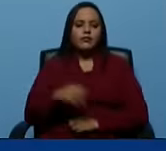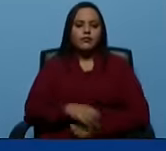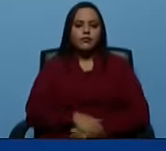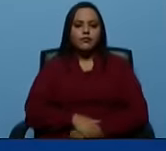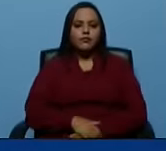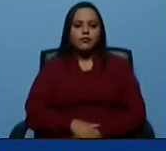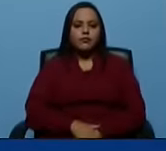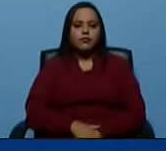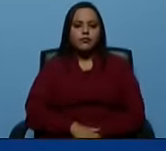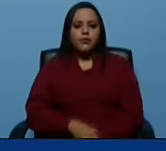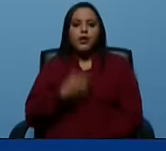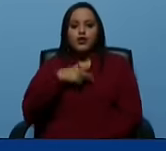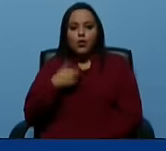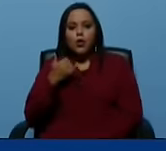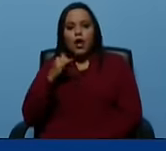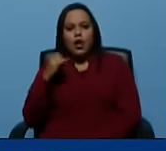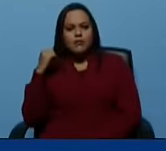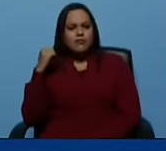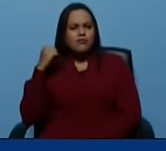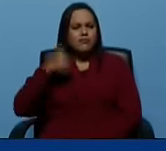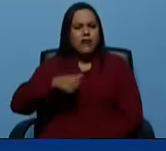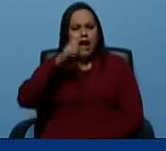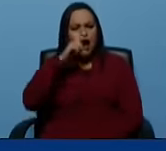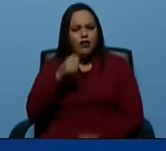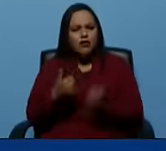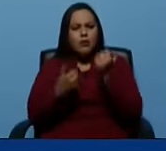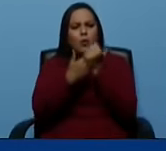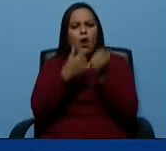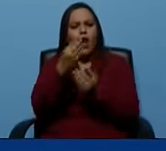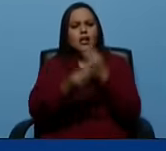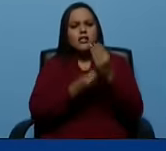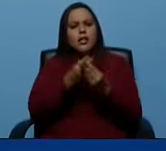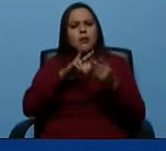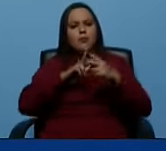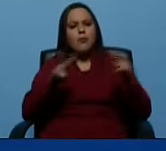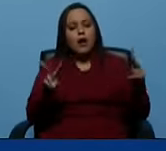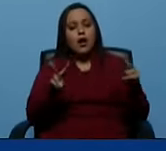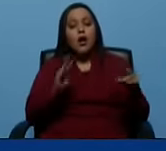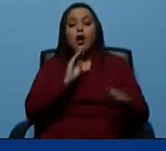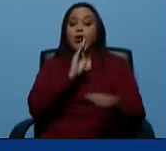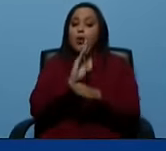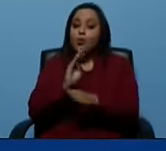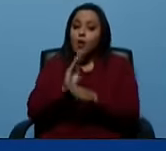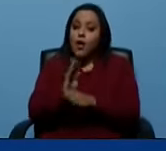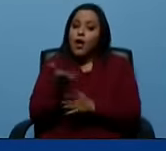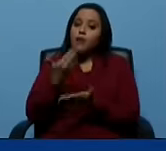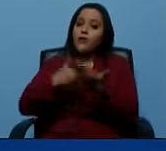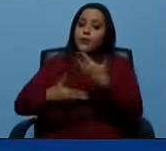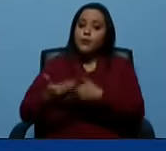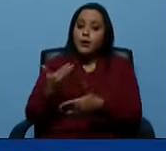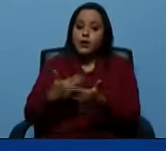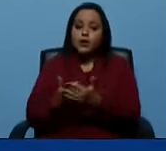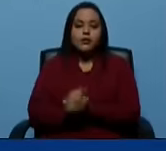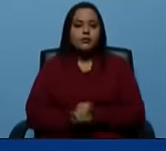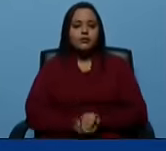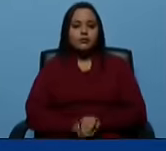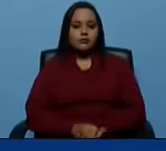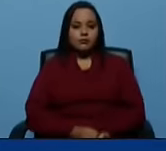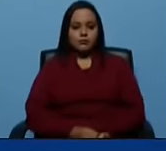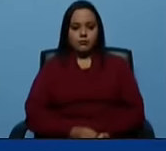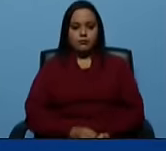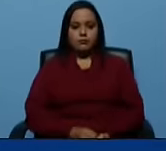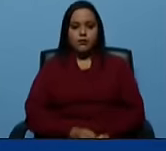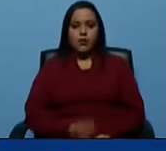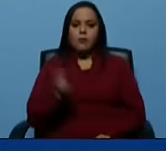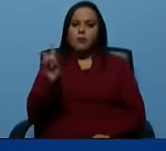a quien estamos ayudando de hace muchos años a hacer la paz de manera prudente, diplomática y muy eficiente.